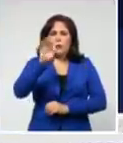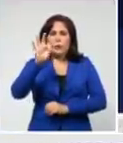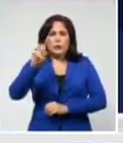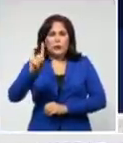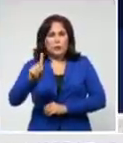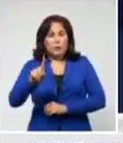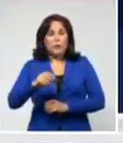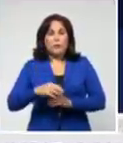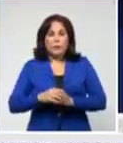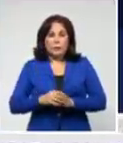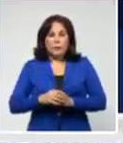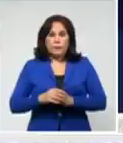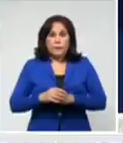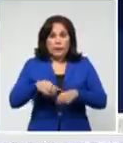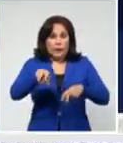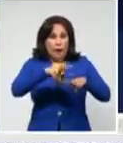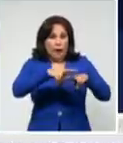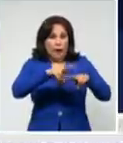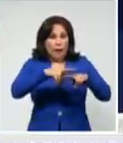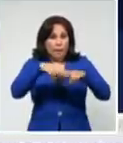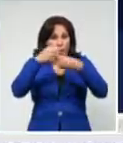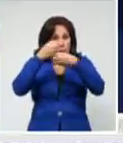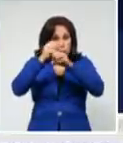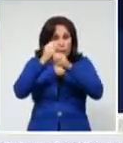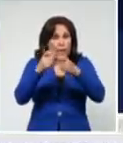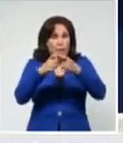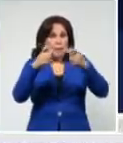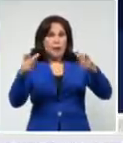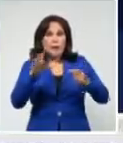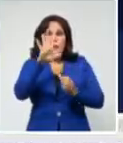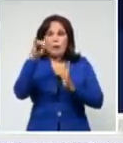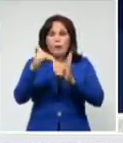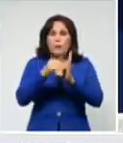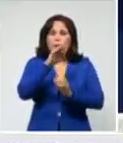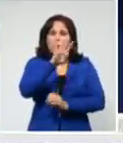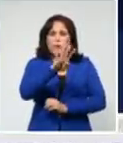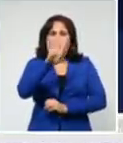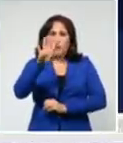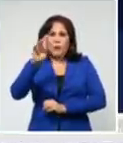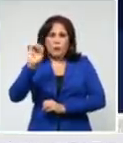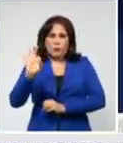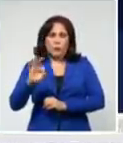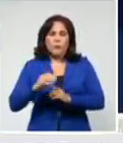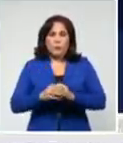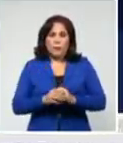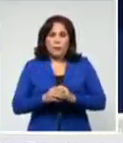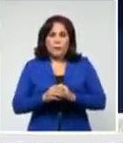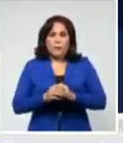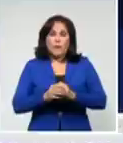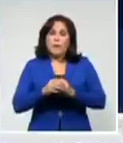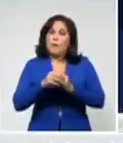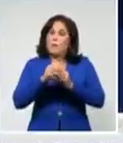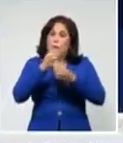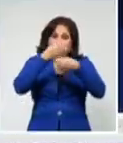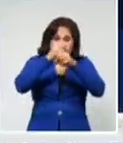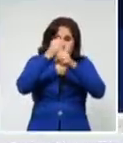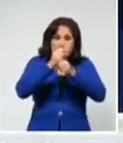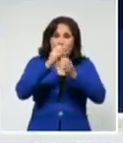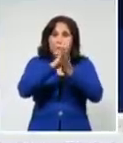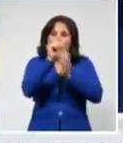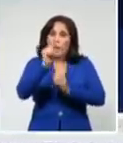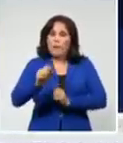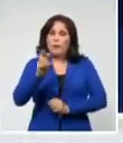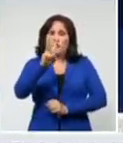181, de La Habana el mayor número 5.448, Mayabeque